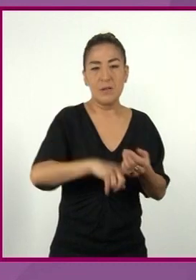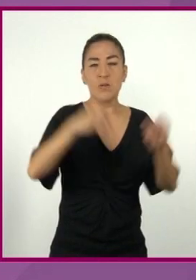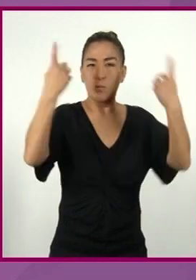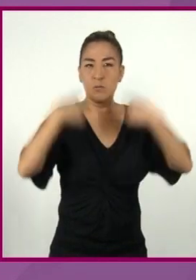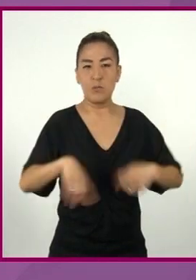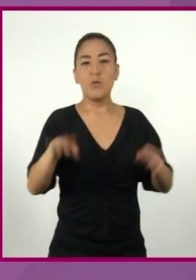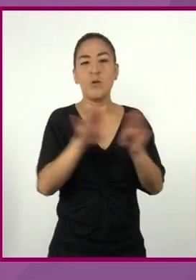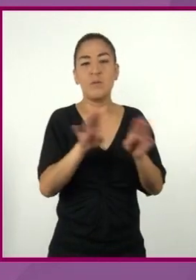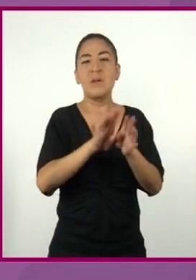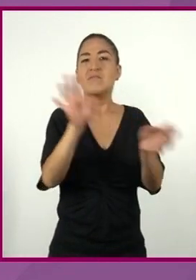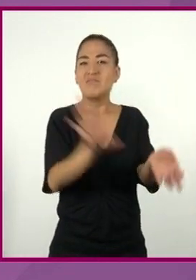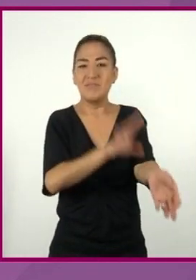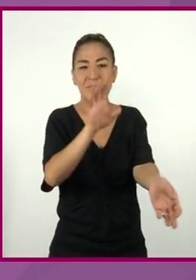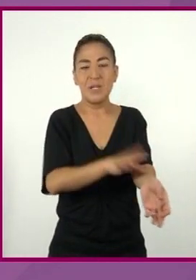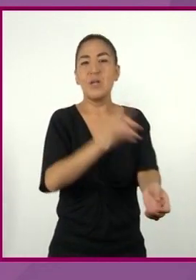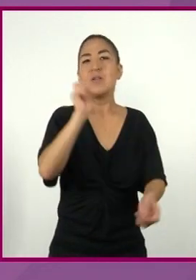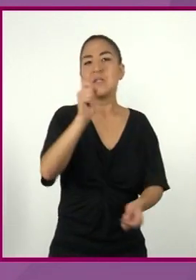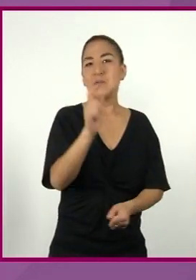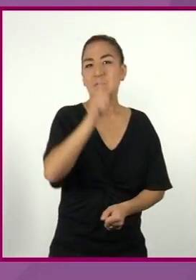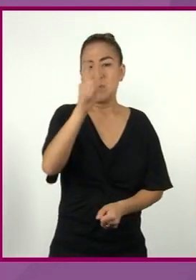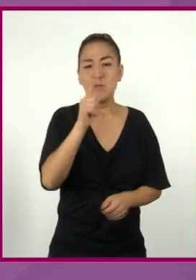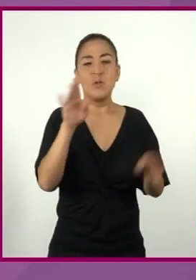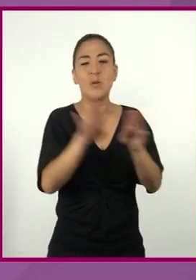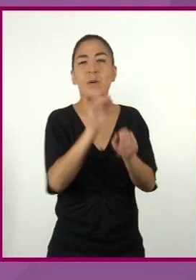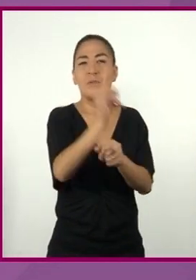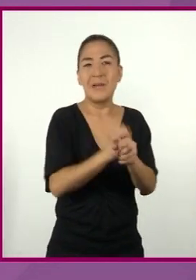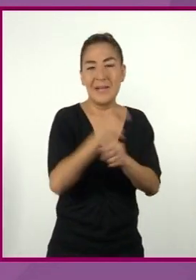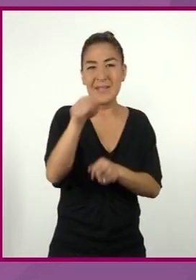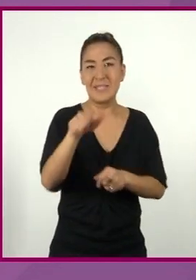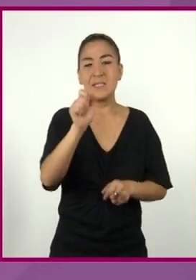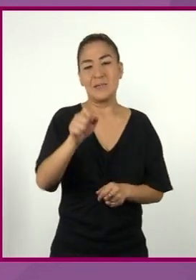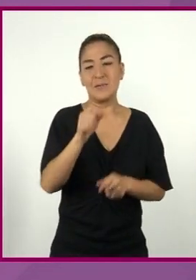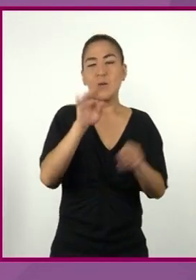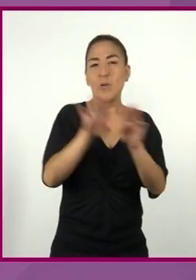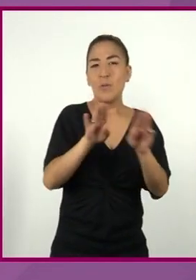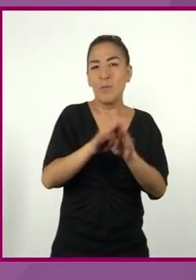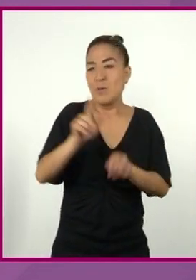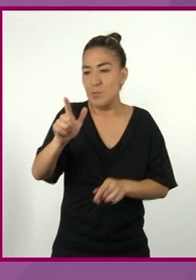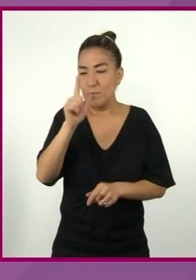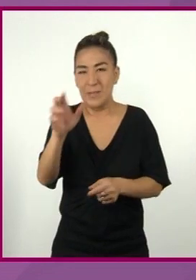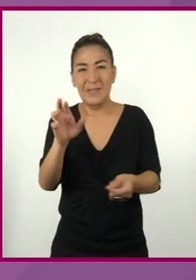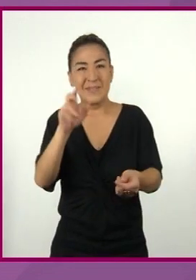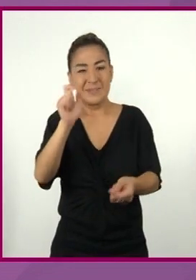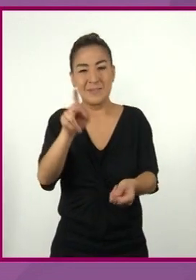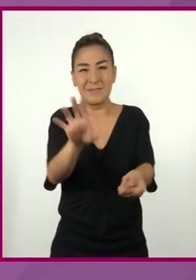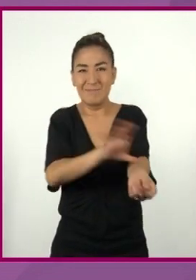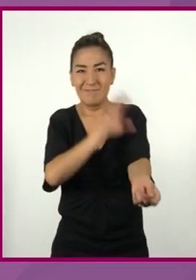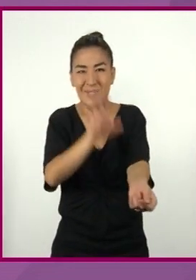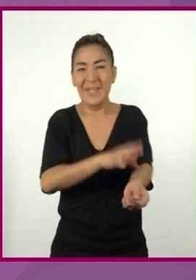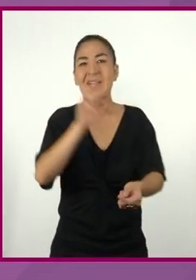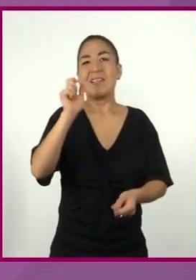está radiactivo. ¿Qué? Sí, porque investigó la radioactividad del uranio y descubrió el polonio y el radio.